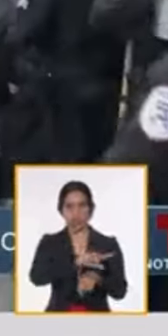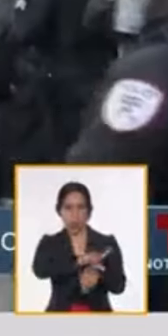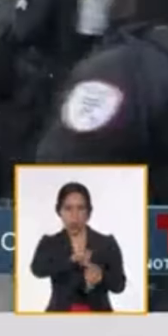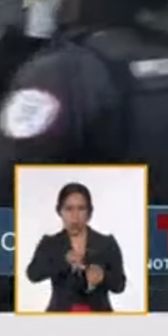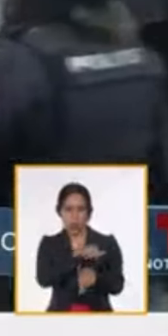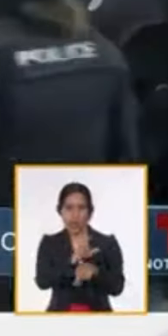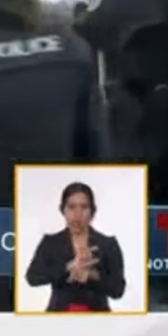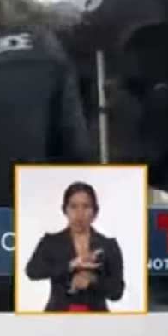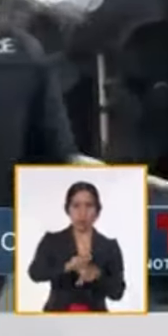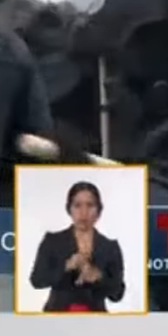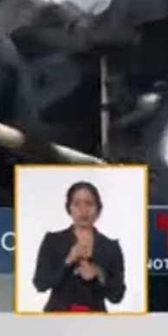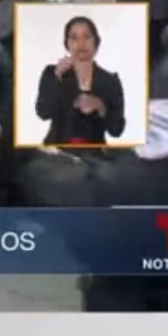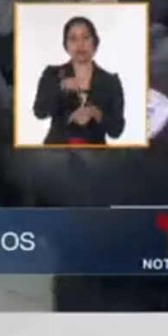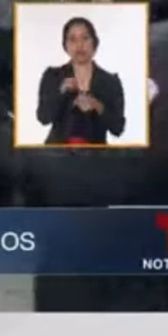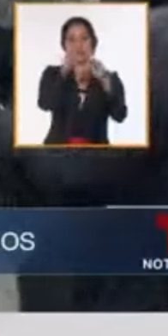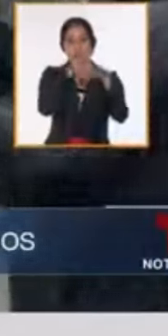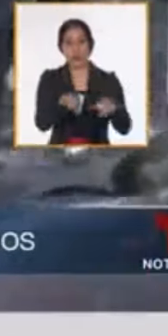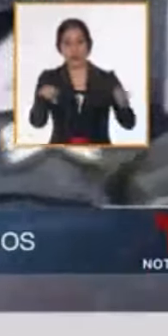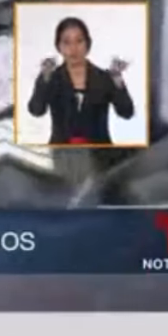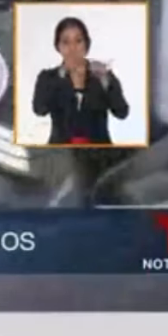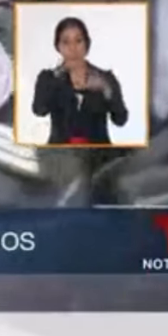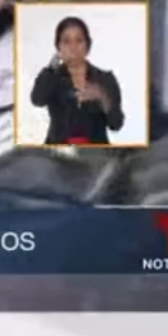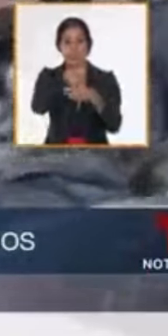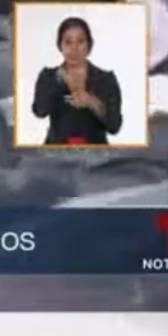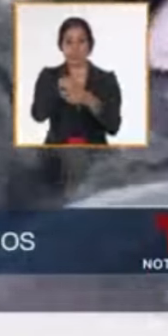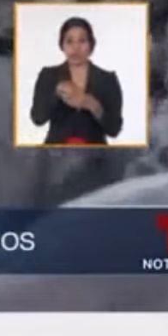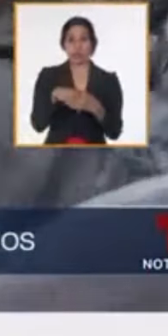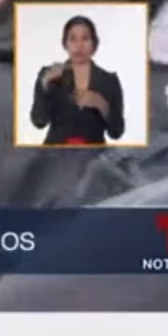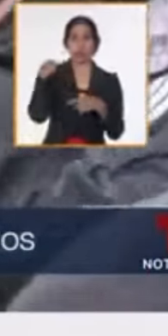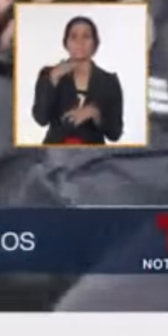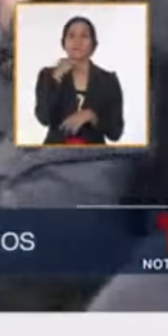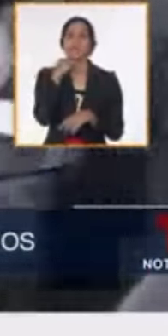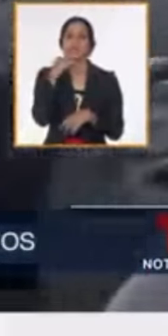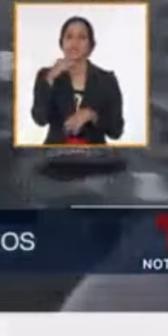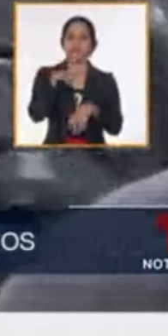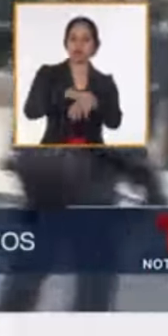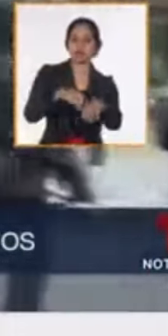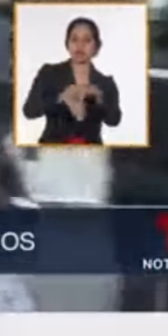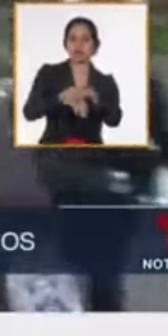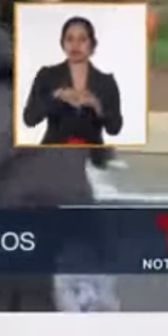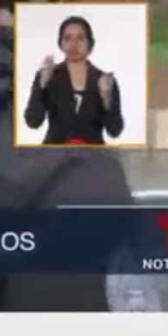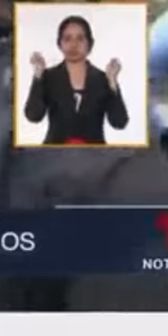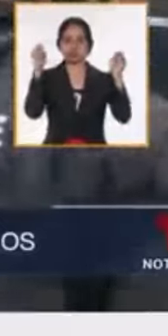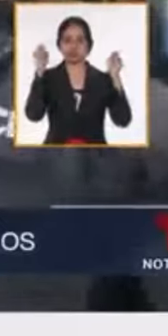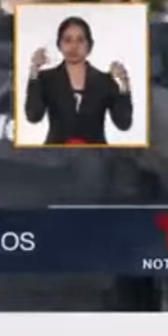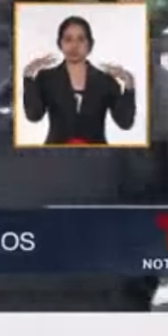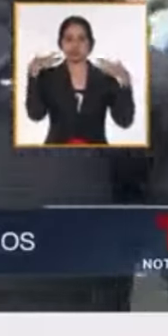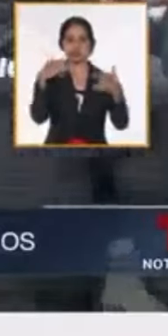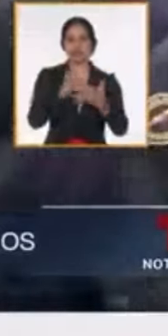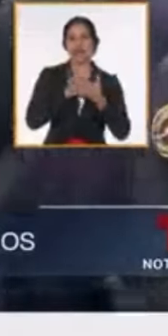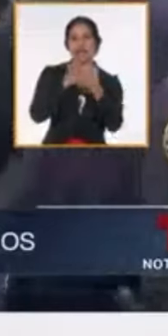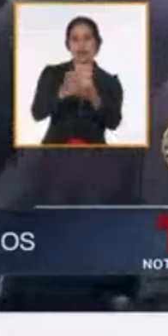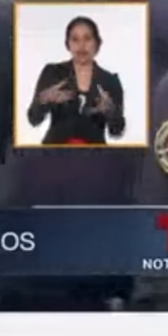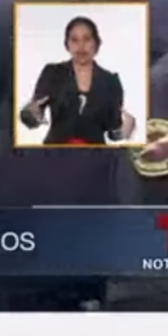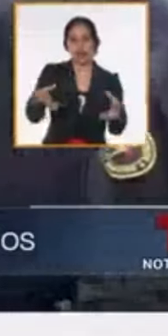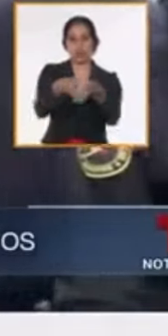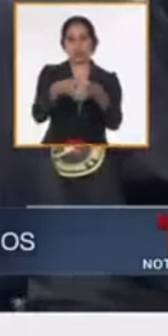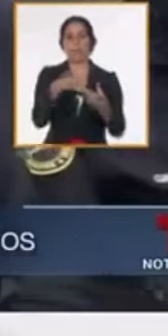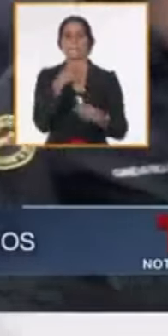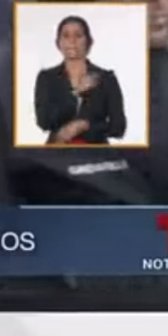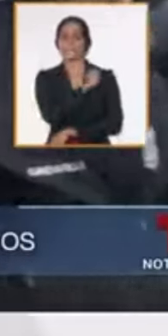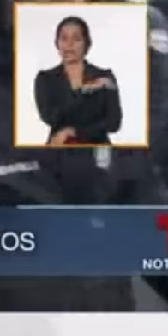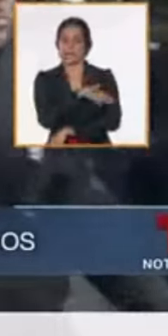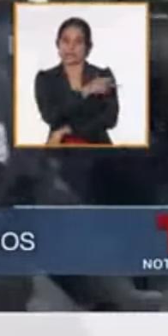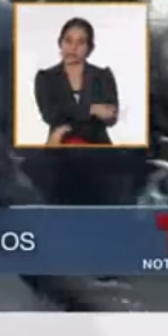MIT y en la Universidad de Pensilvania, agentes SWAT desalojaron campamentos de protesta a favor de los palestinos de Gaza. Entre